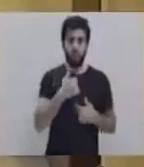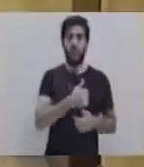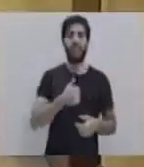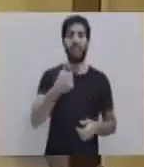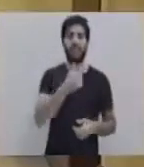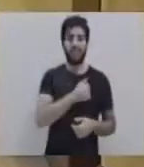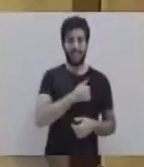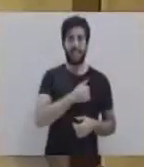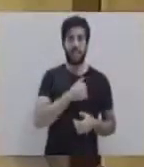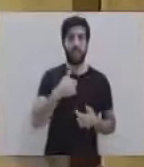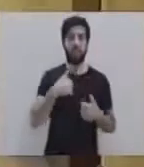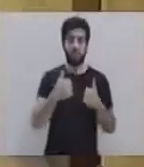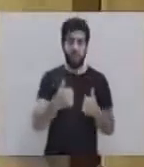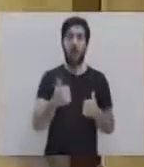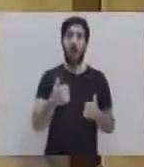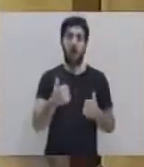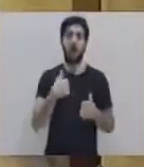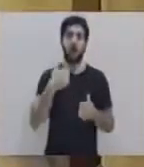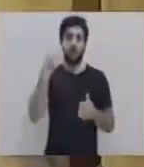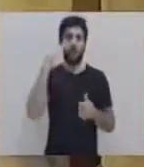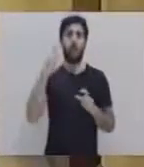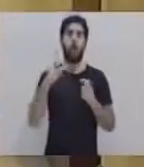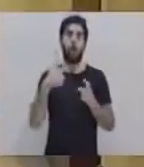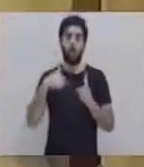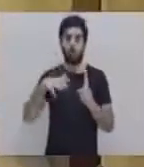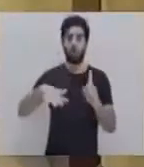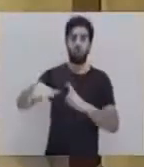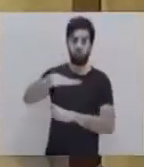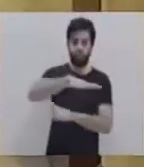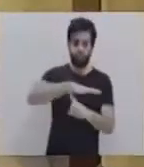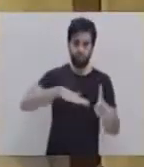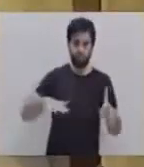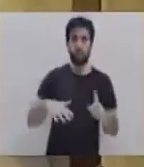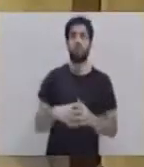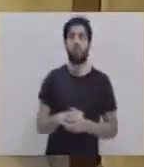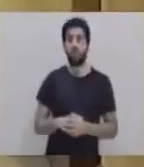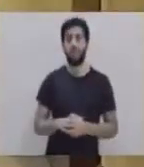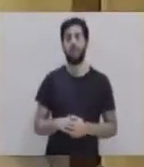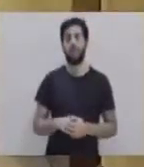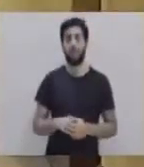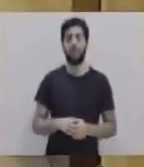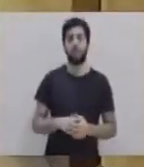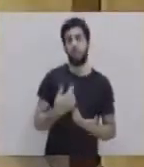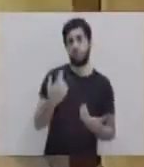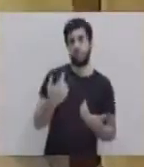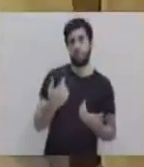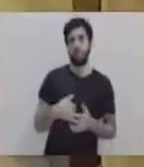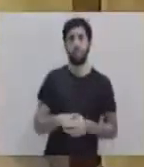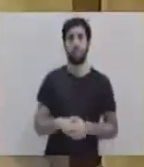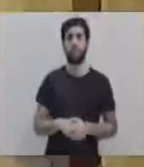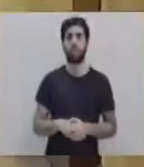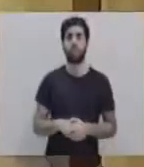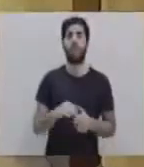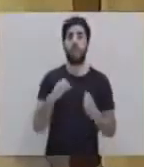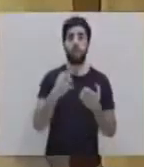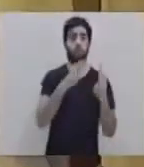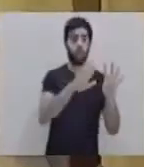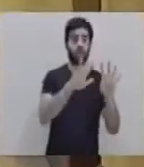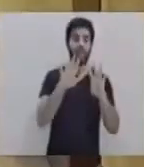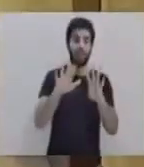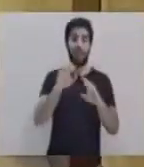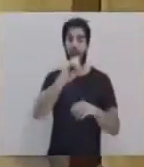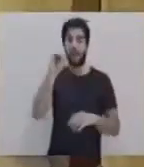hemos descansado o no, vamos a tener una distinta reacción con el entorno. Entonces, o sea, sí influye eso también, ¿verdad? Exactamente, influye de gran manera. De